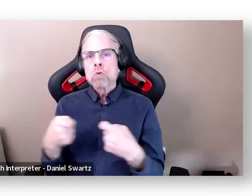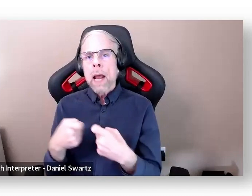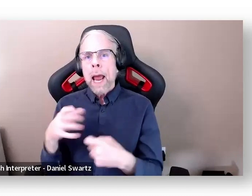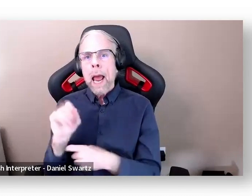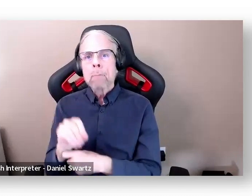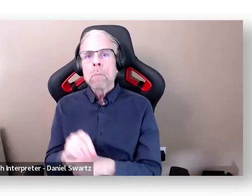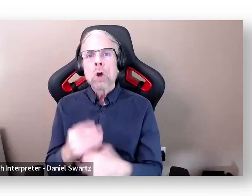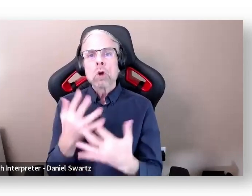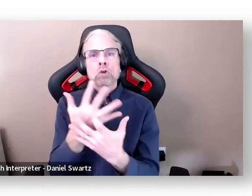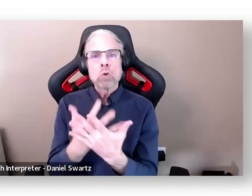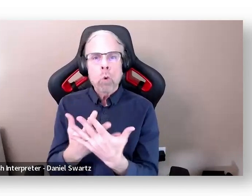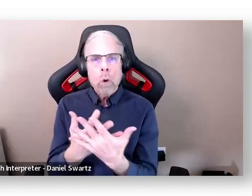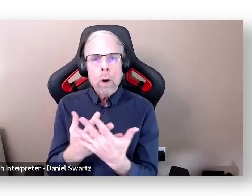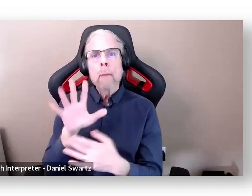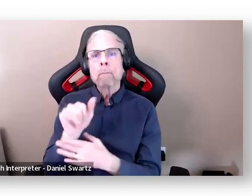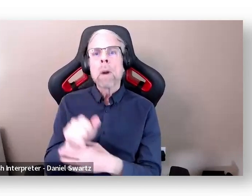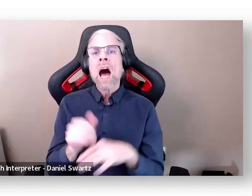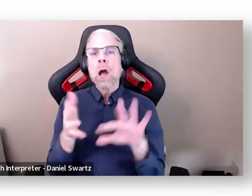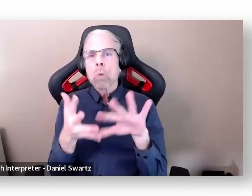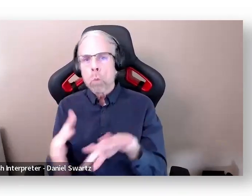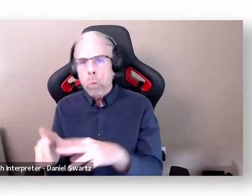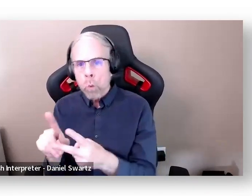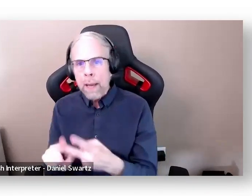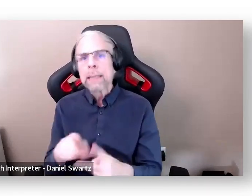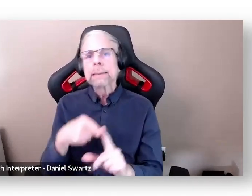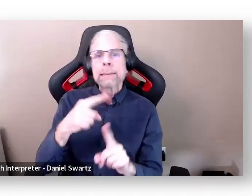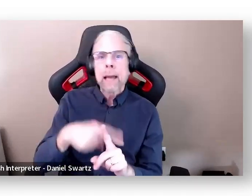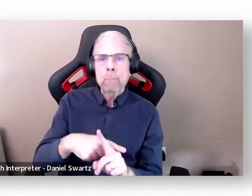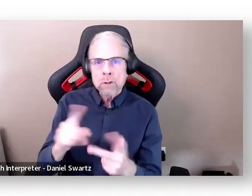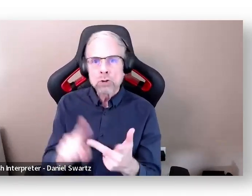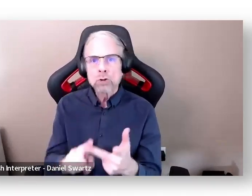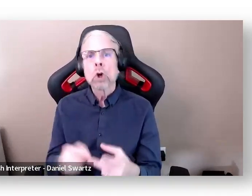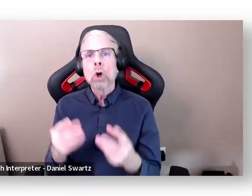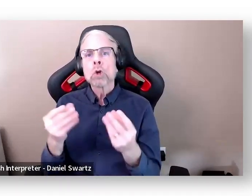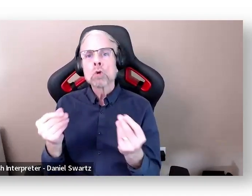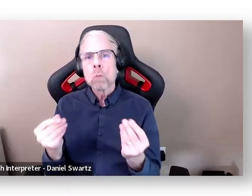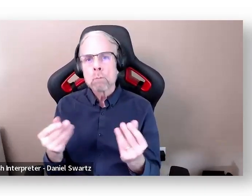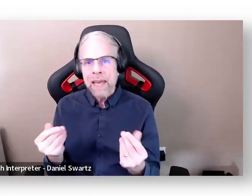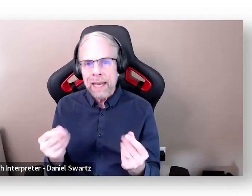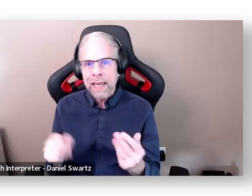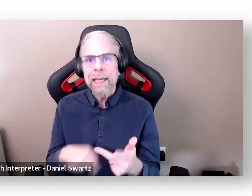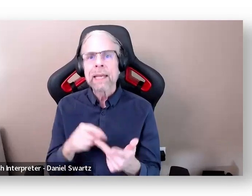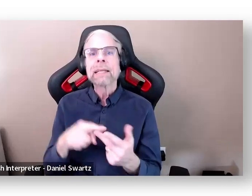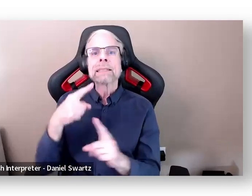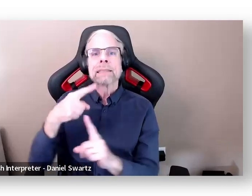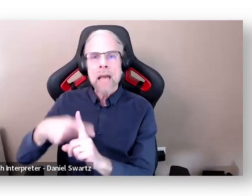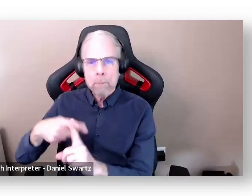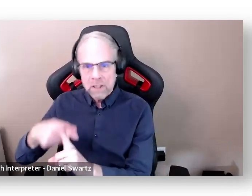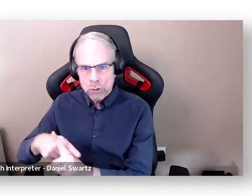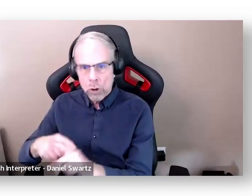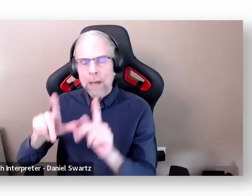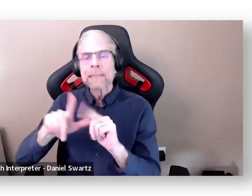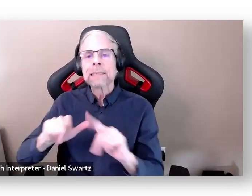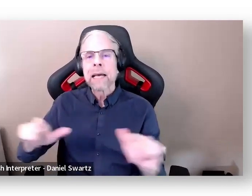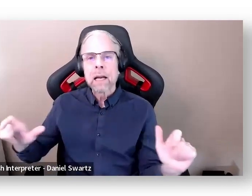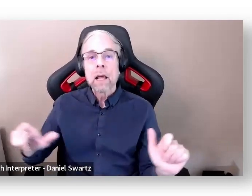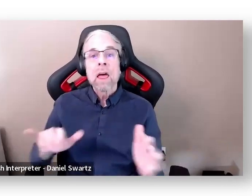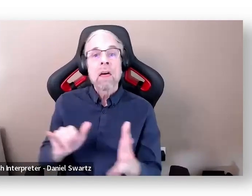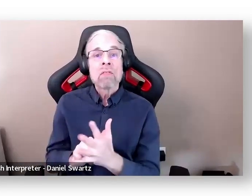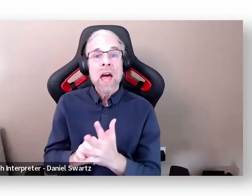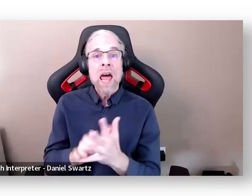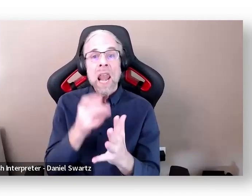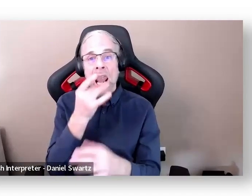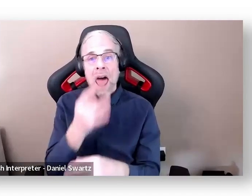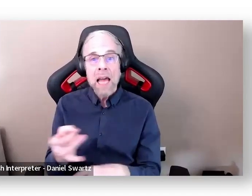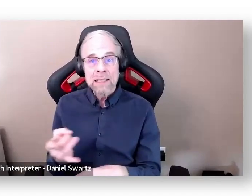meteorológicas que hay en diferentes partes. Entonces, ustedes pueden ver todo por la ráfaga, pueden ver por